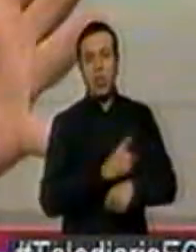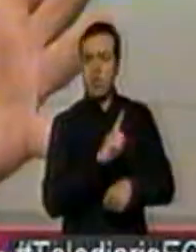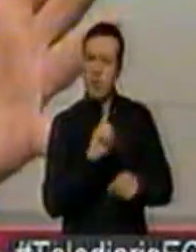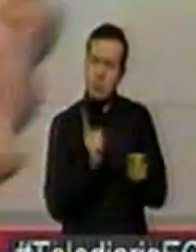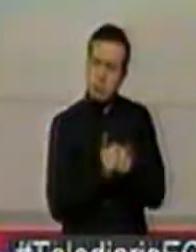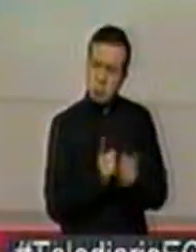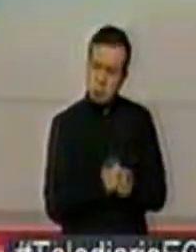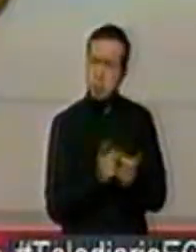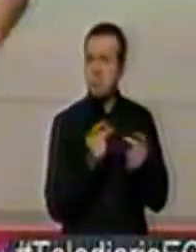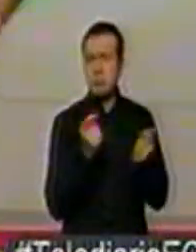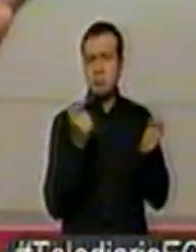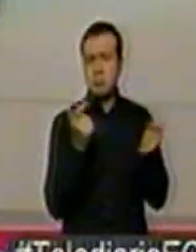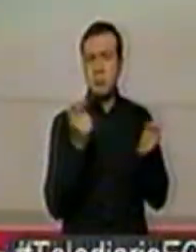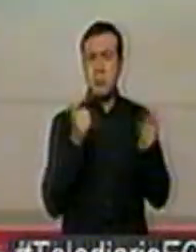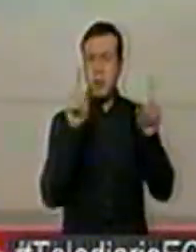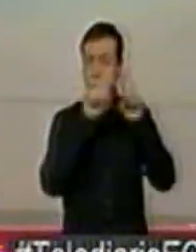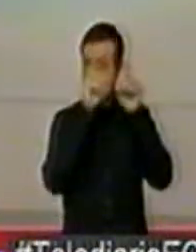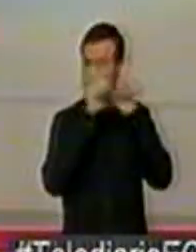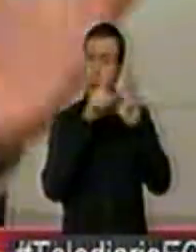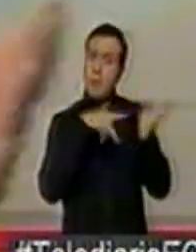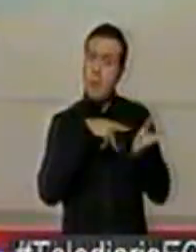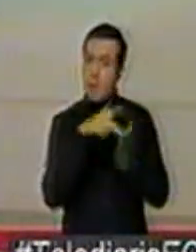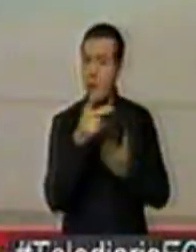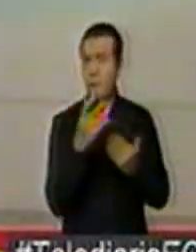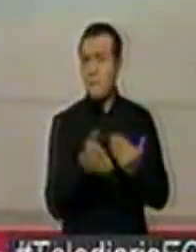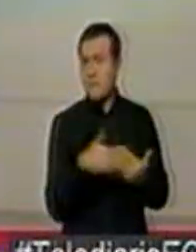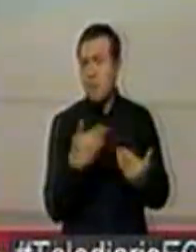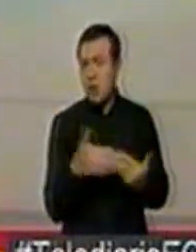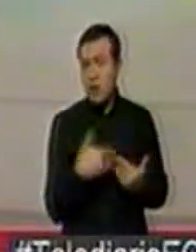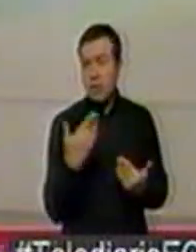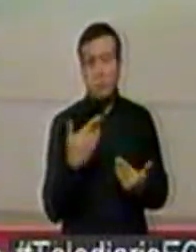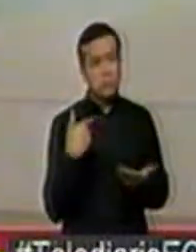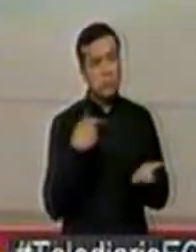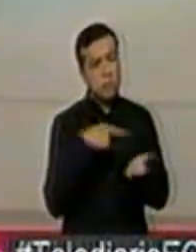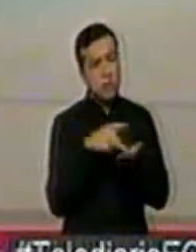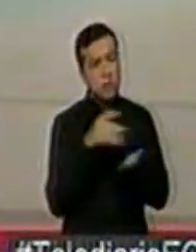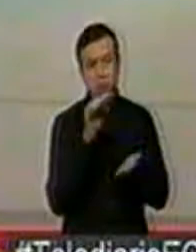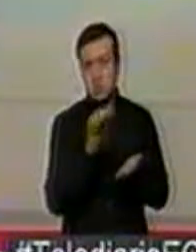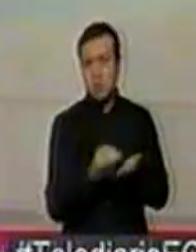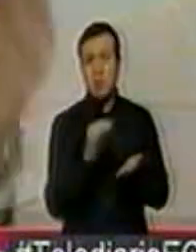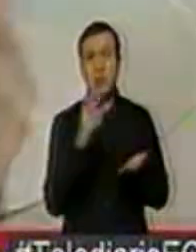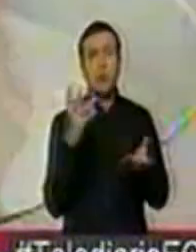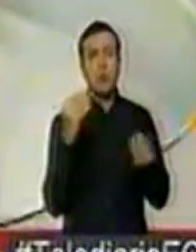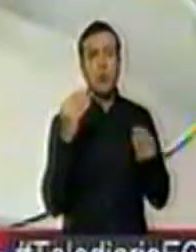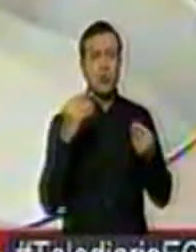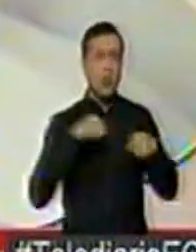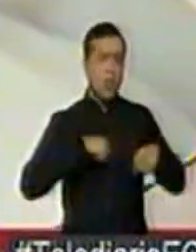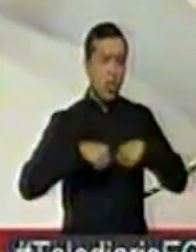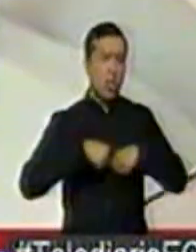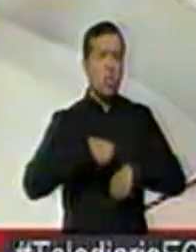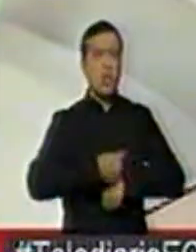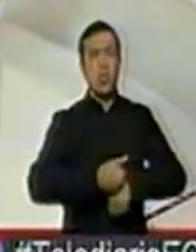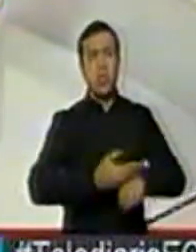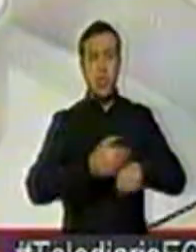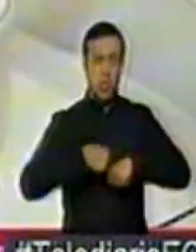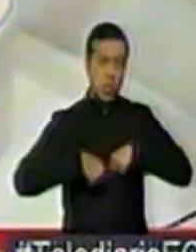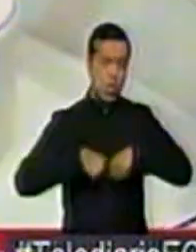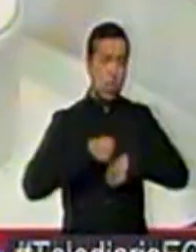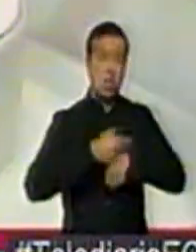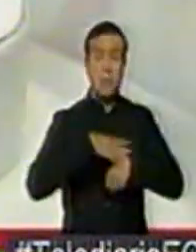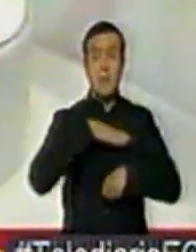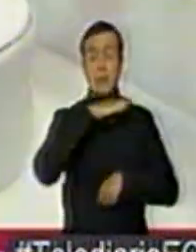también pagar para que sea más sencillo para que sea directo para que se evite esta tramitología que nos tiene ahogados